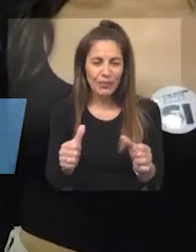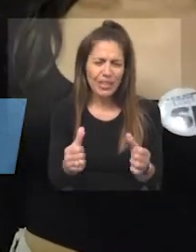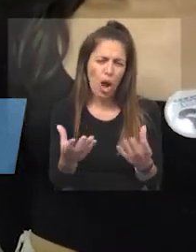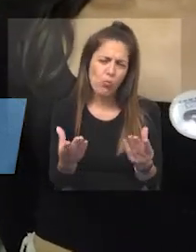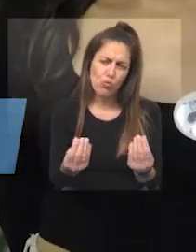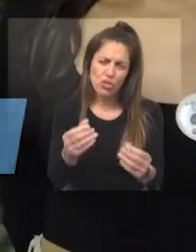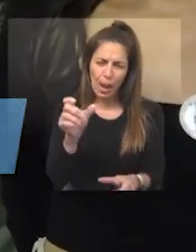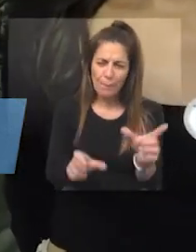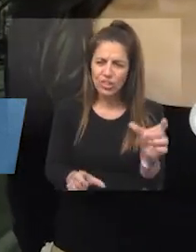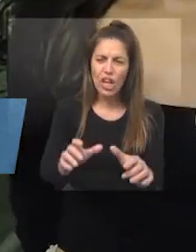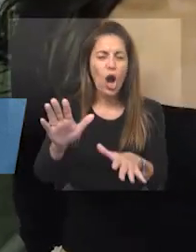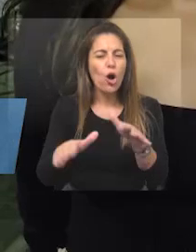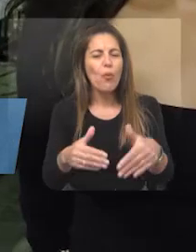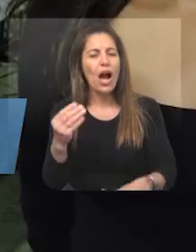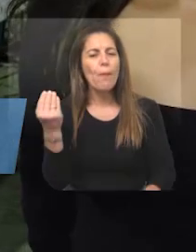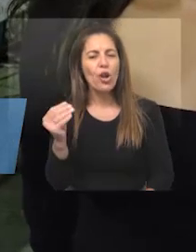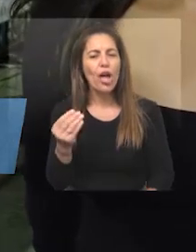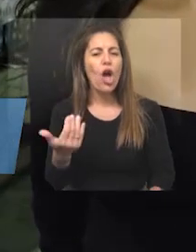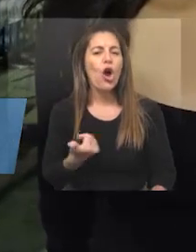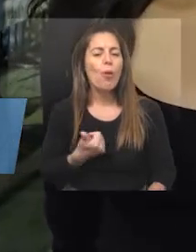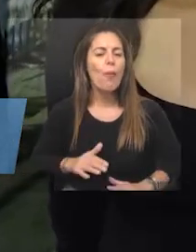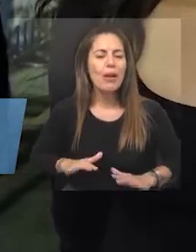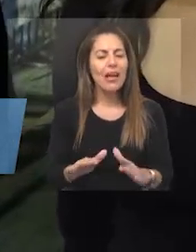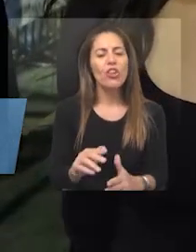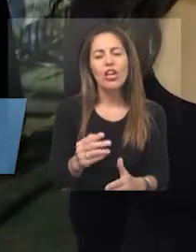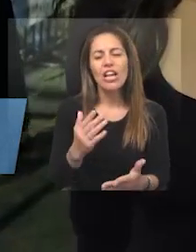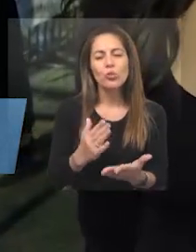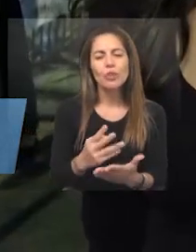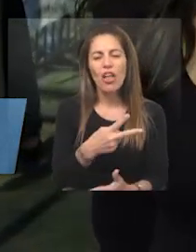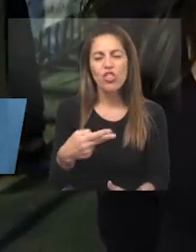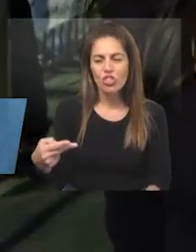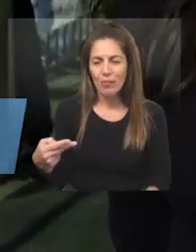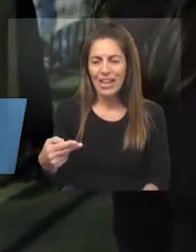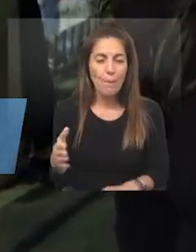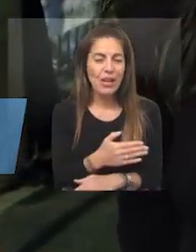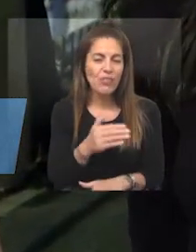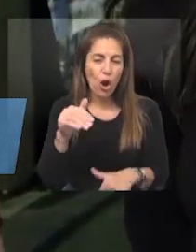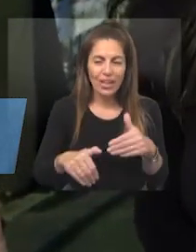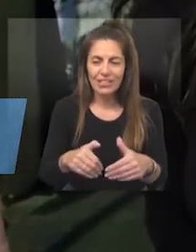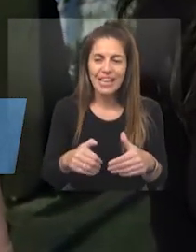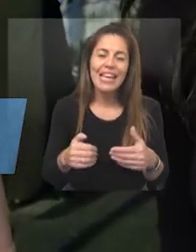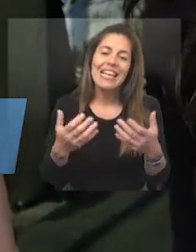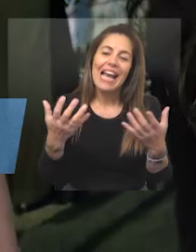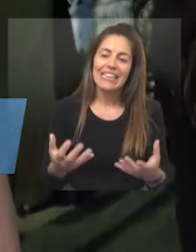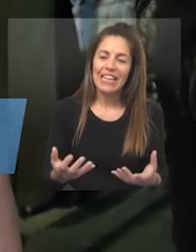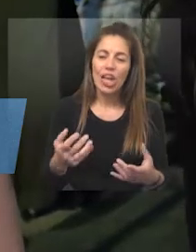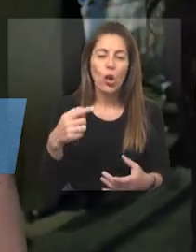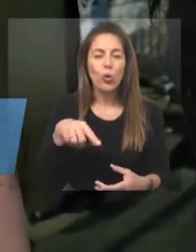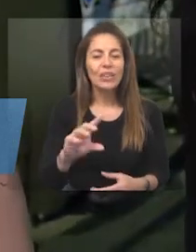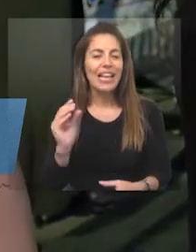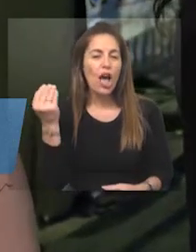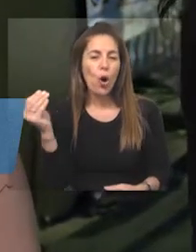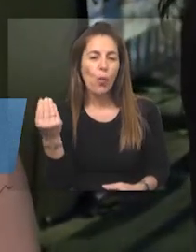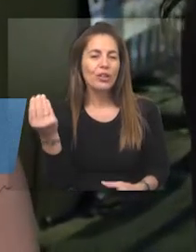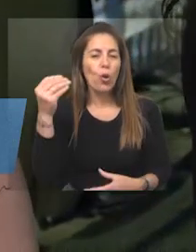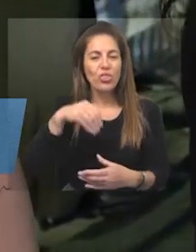convocada por los jóvenes Cómo se está encarando estas dos últimas semanas previo a las elecciones y cuáles son las aspiraciones también eh de la juventudes